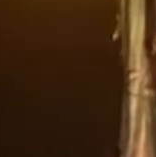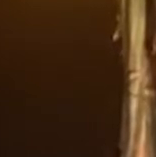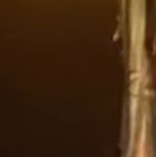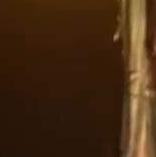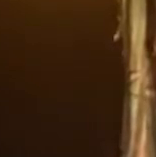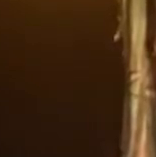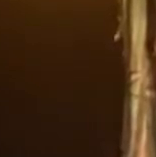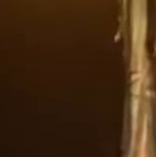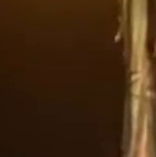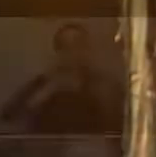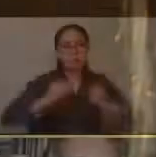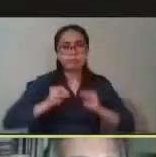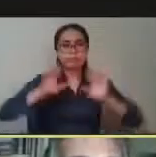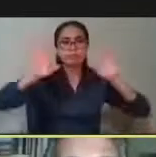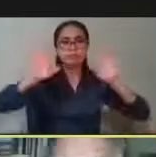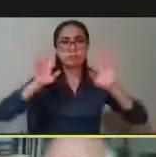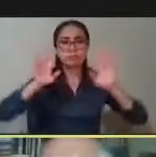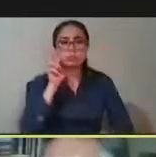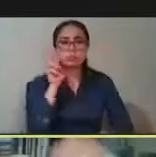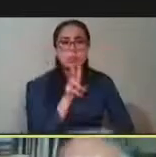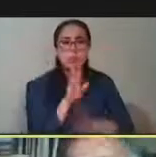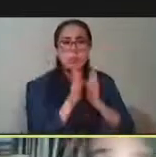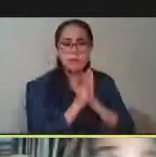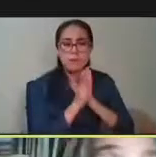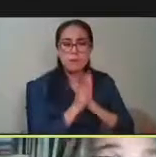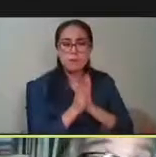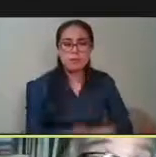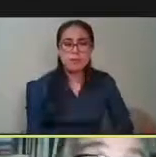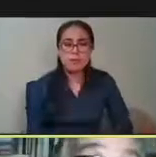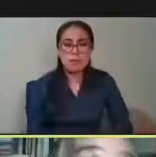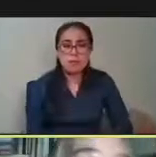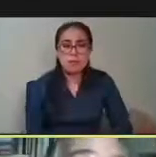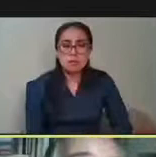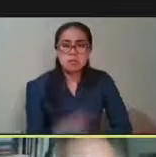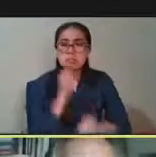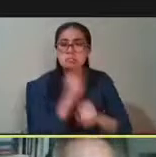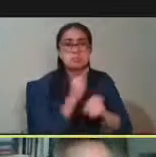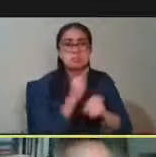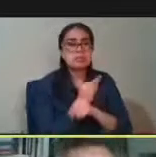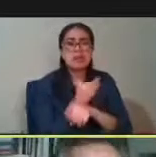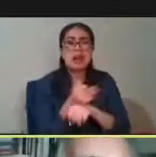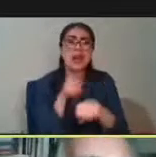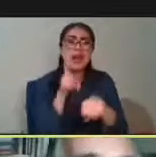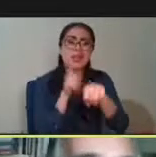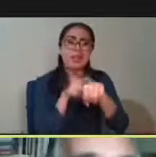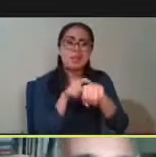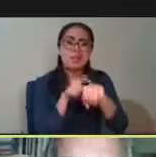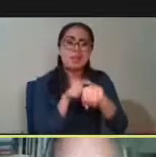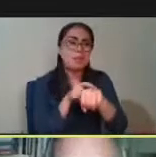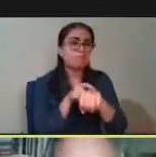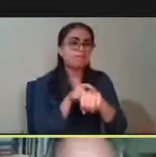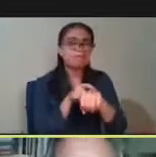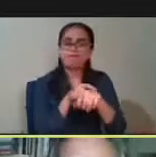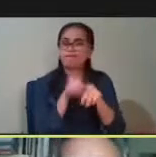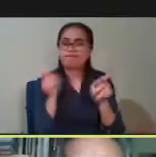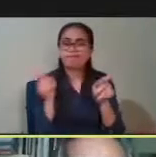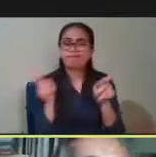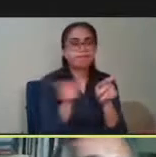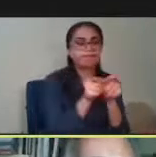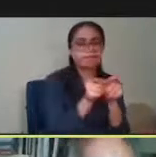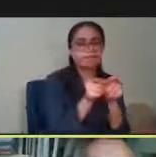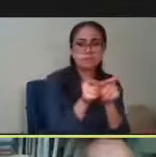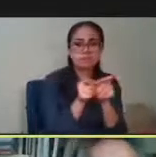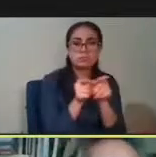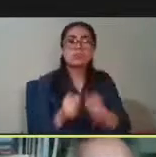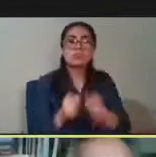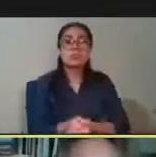cámaras si quieren, por supuesto. Y como tenemos poco tiempo, realmente, tenemos muy poquito tiempo, porque la verdad que ha